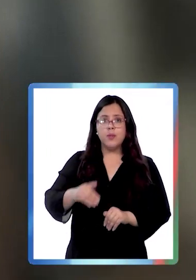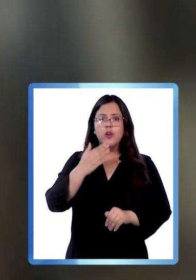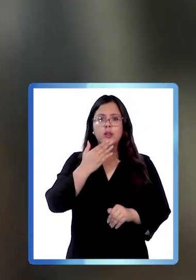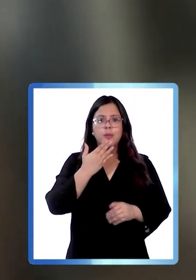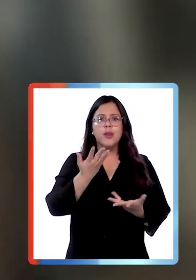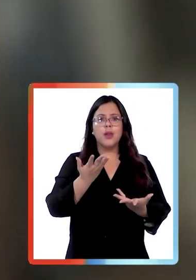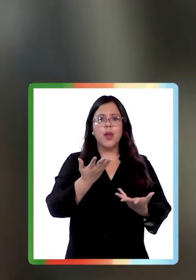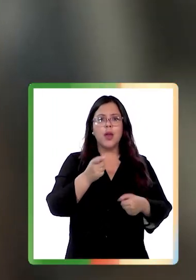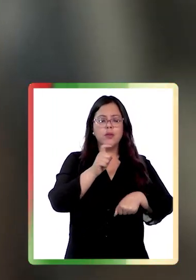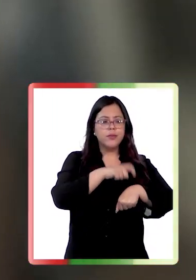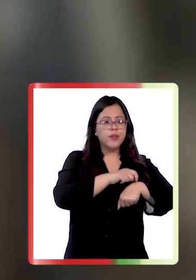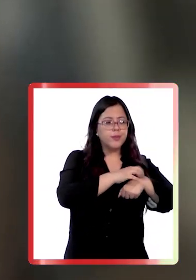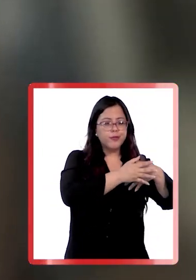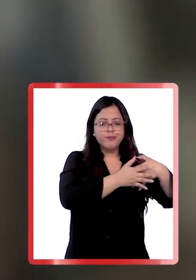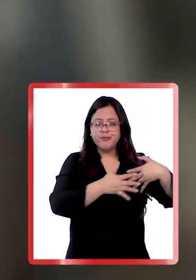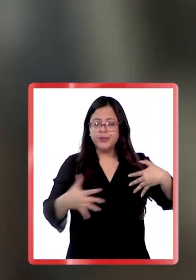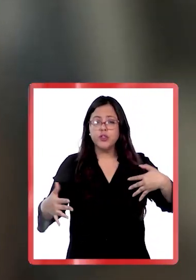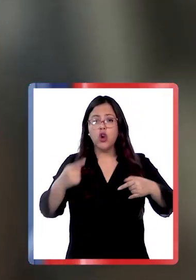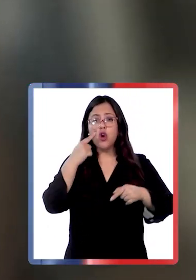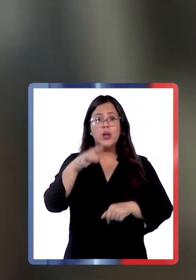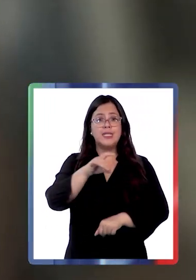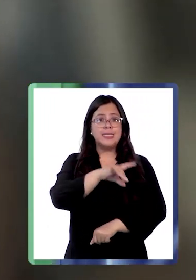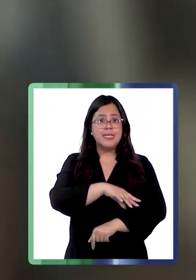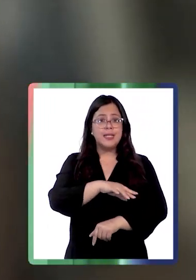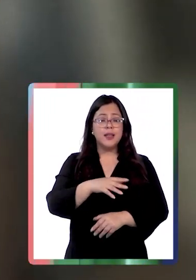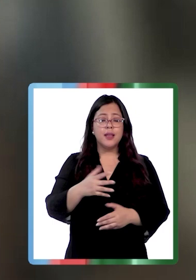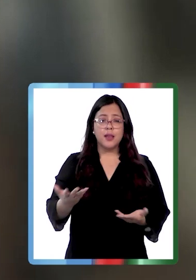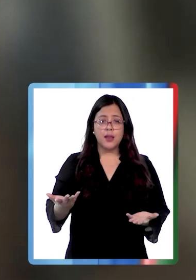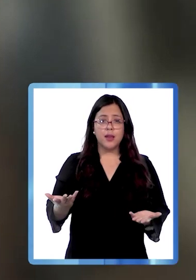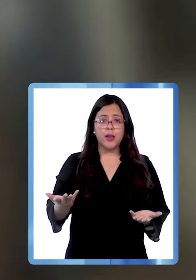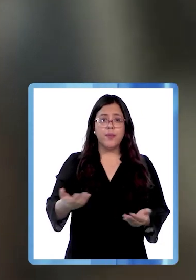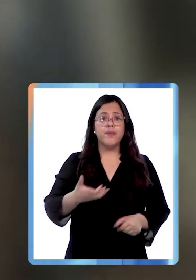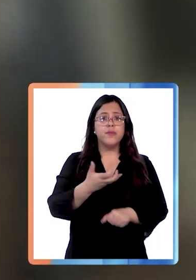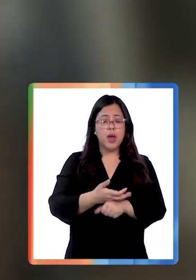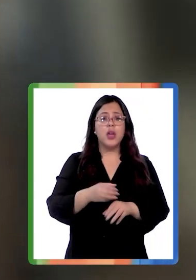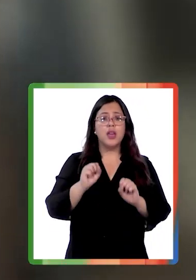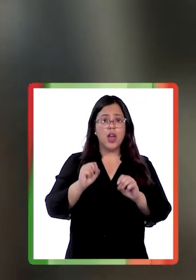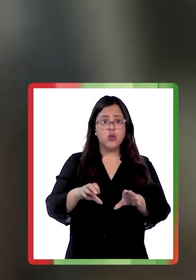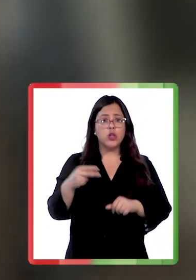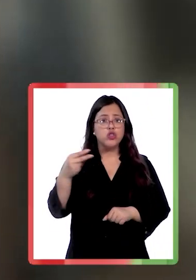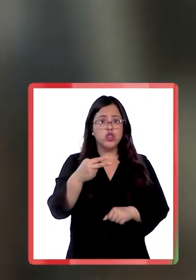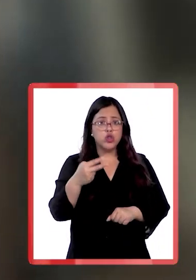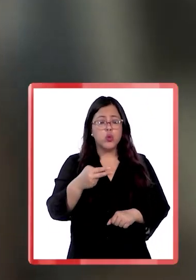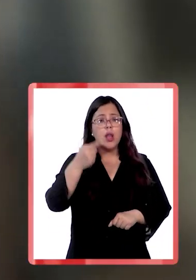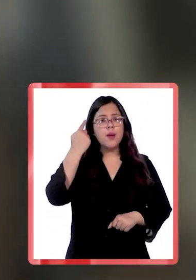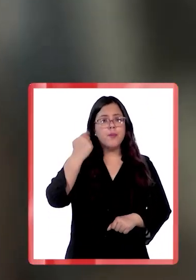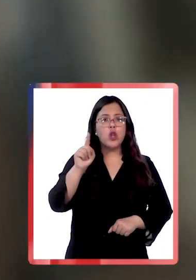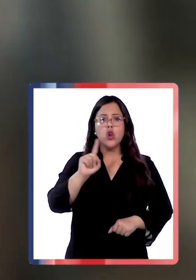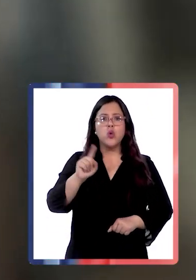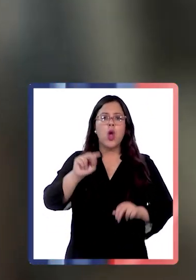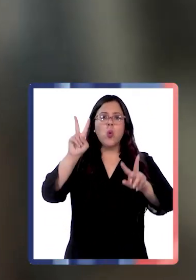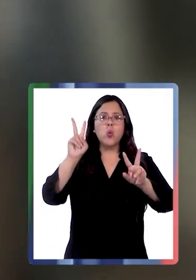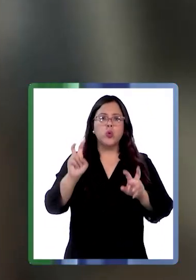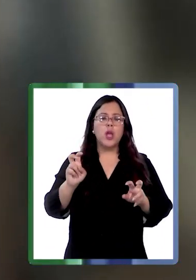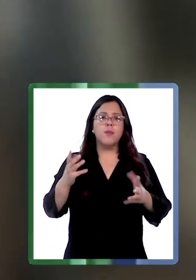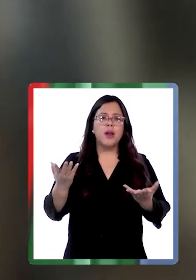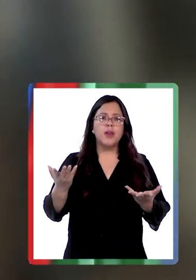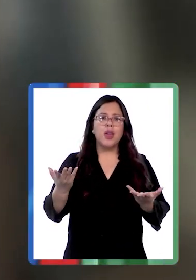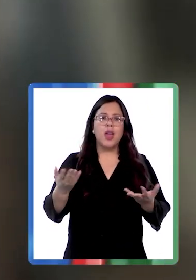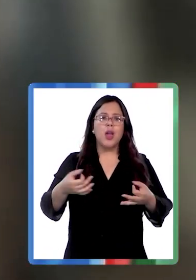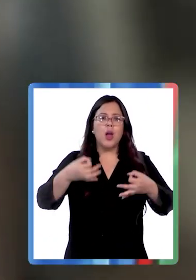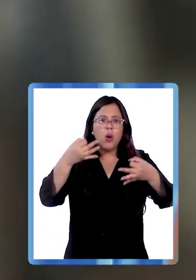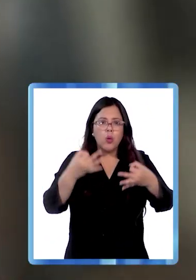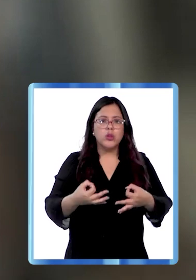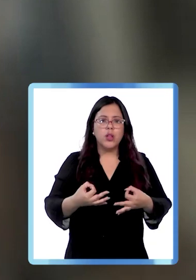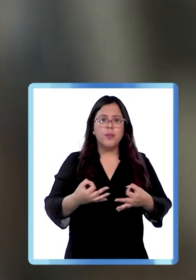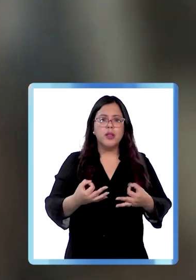pero también en el resto del tiempo, ¿cierto? Nosotros en Chile no tenemos educación sexual, pero no algo que